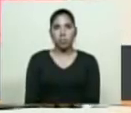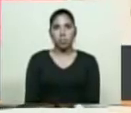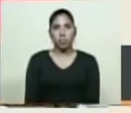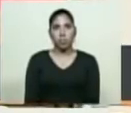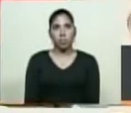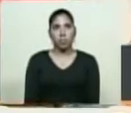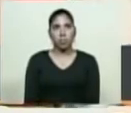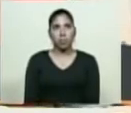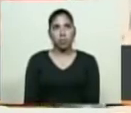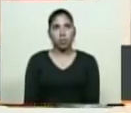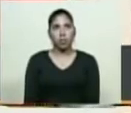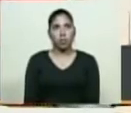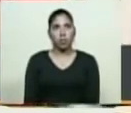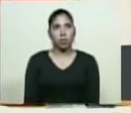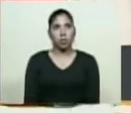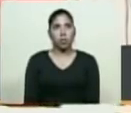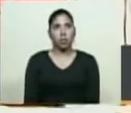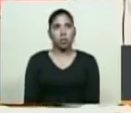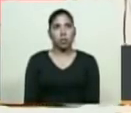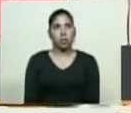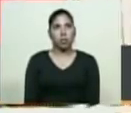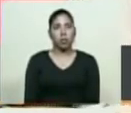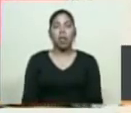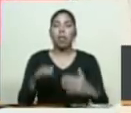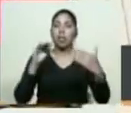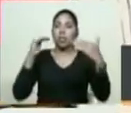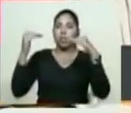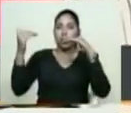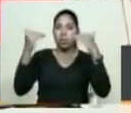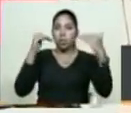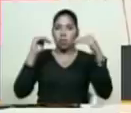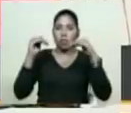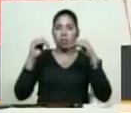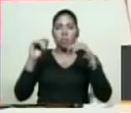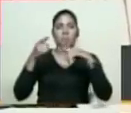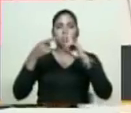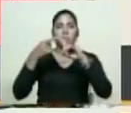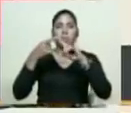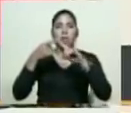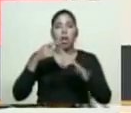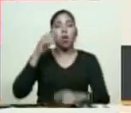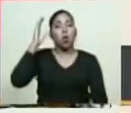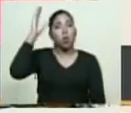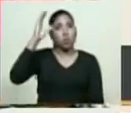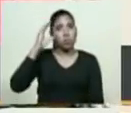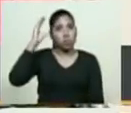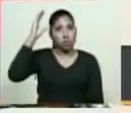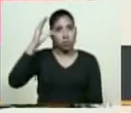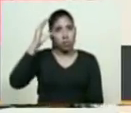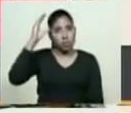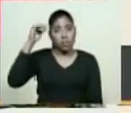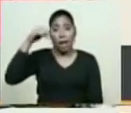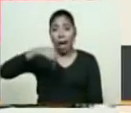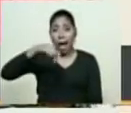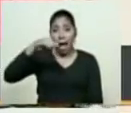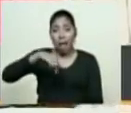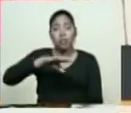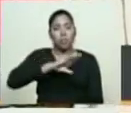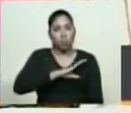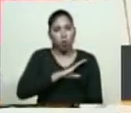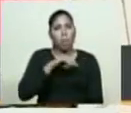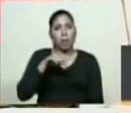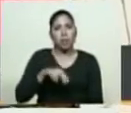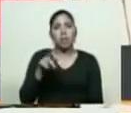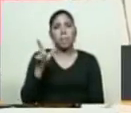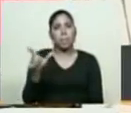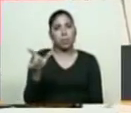moral, yo creo que lo principal elemento es una conciencia que se generó aquí en la militancia política